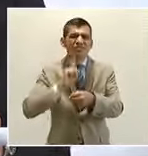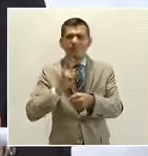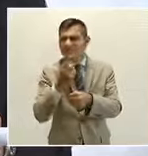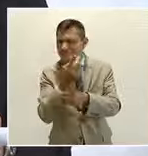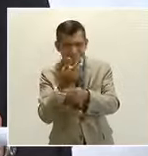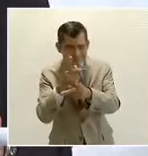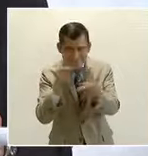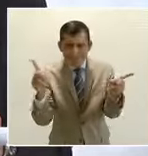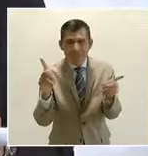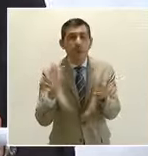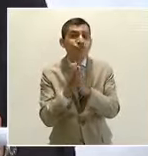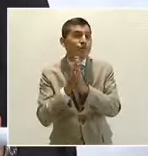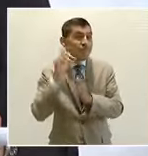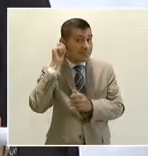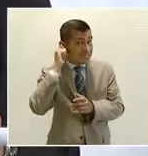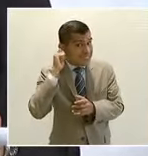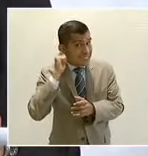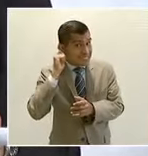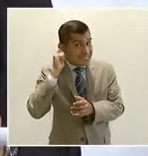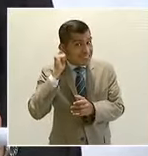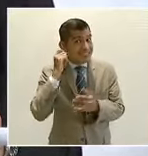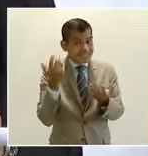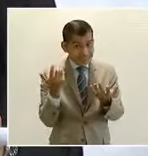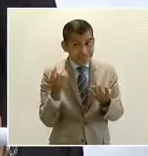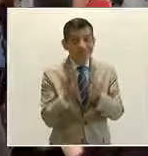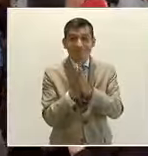les jalen las orejas